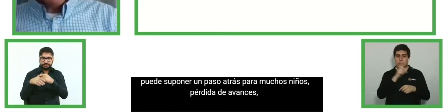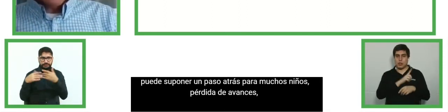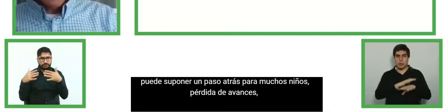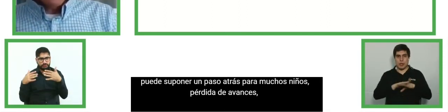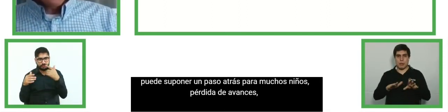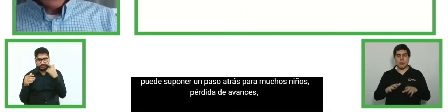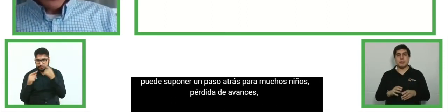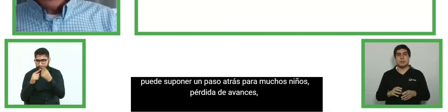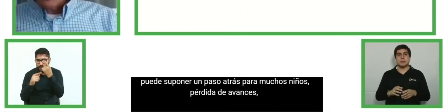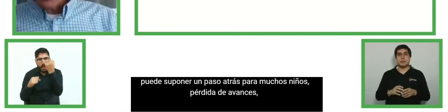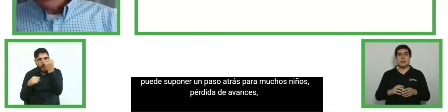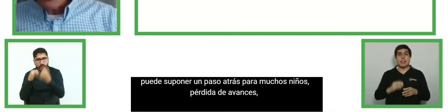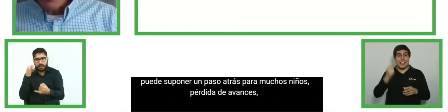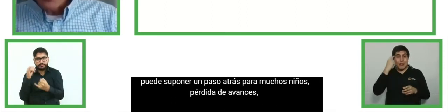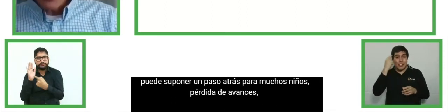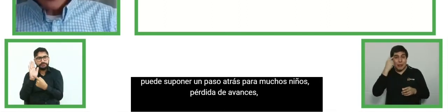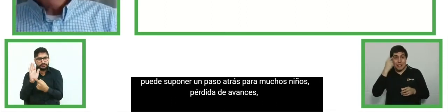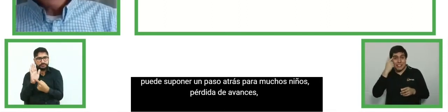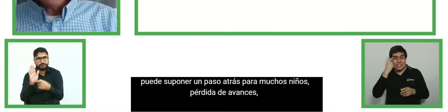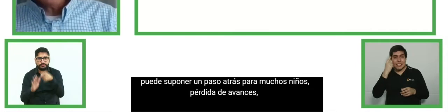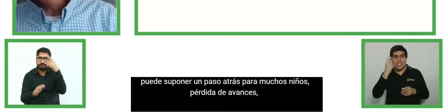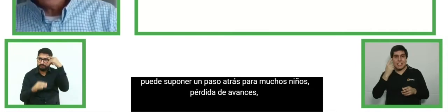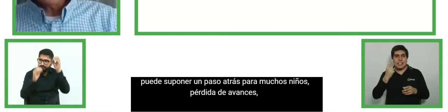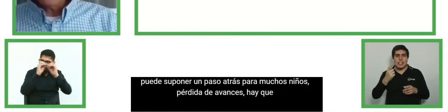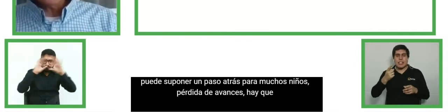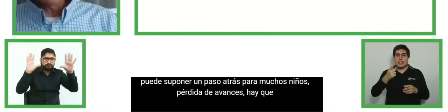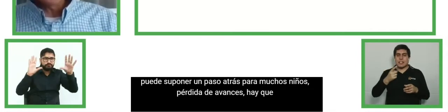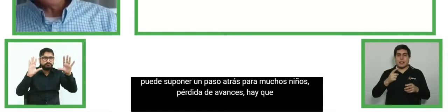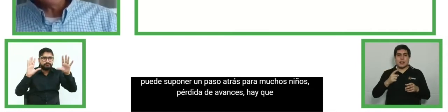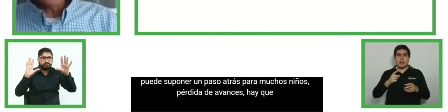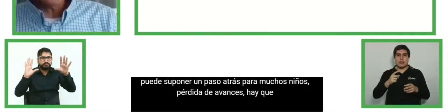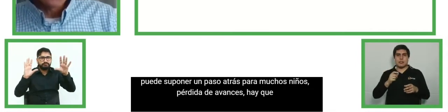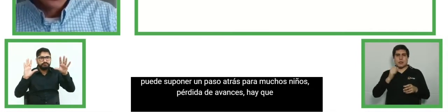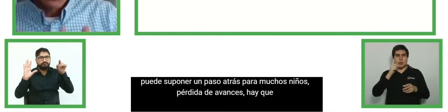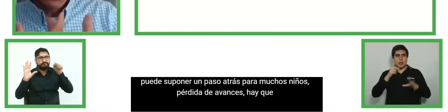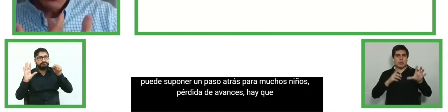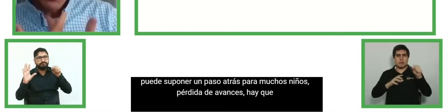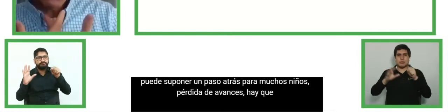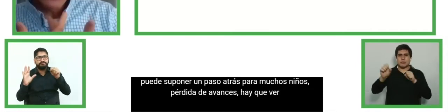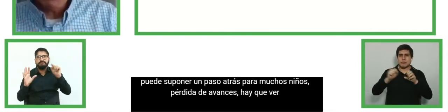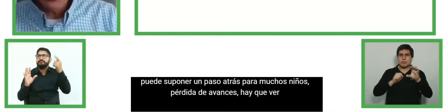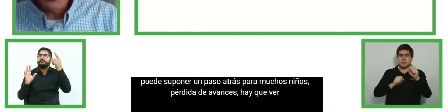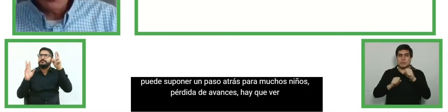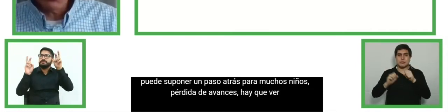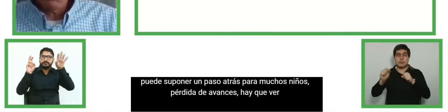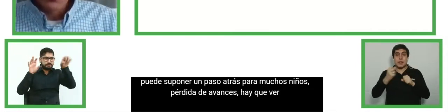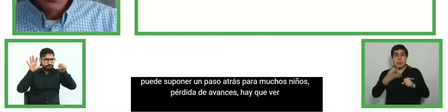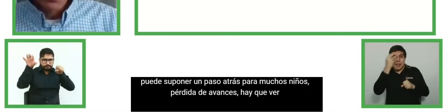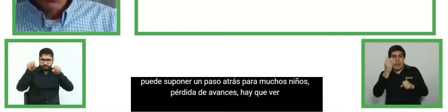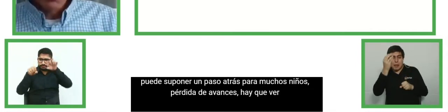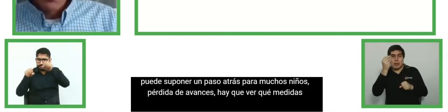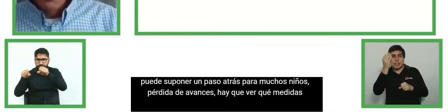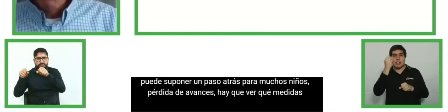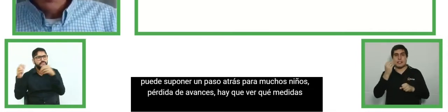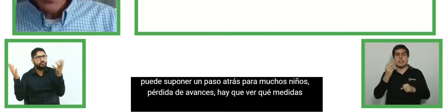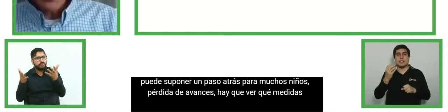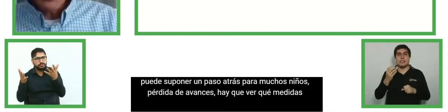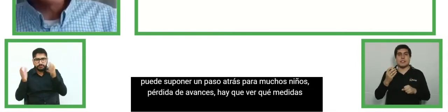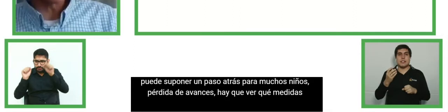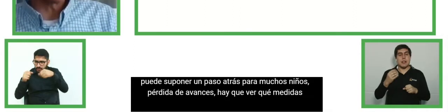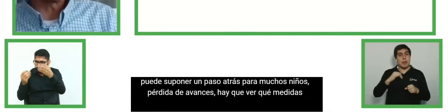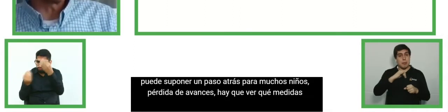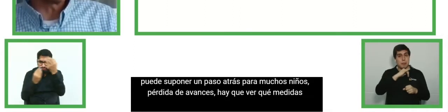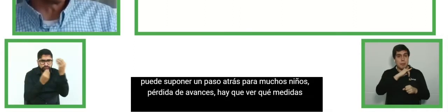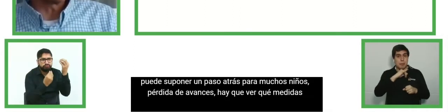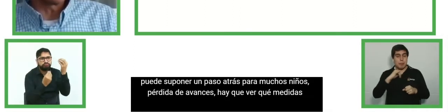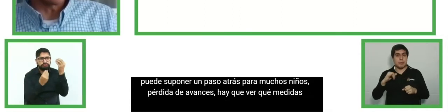Hay que ir planteándose o hay que ver realmente qué medidas son las más eficaces que estamos aprendiendo, ¿no? Para que